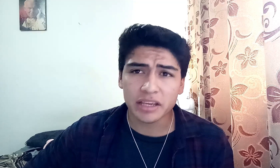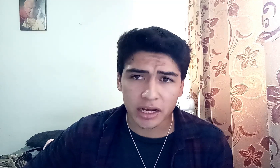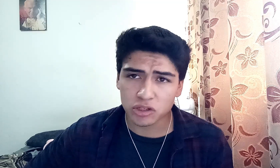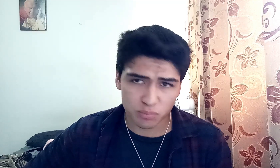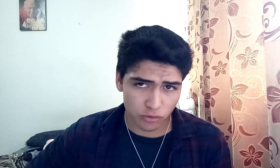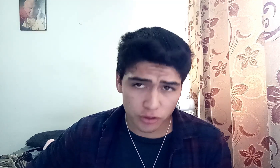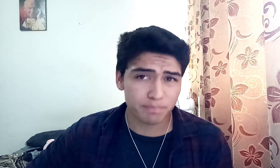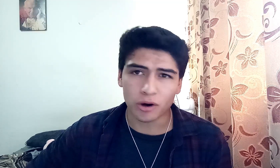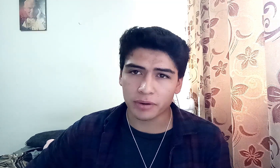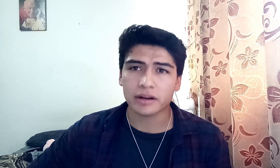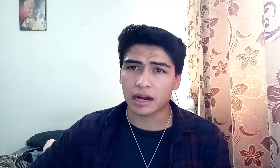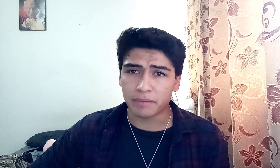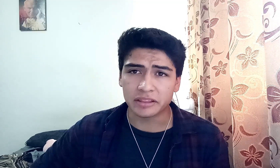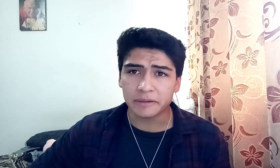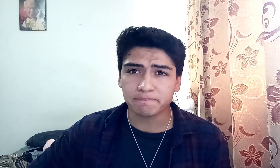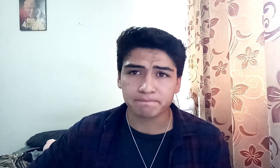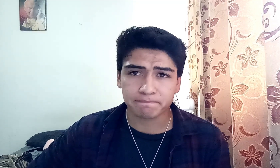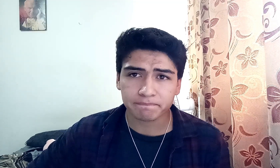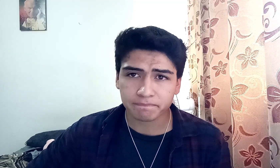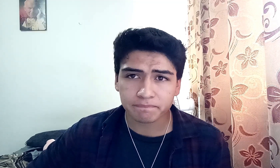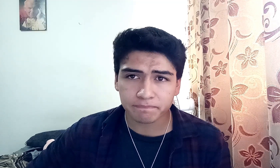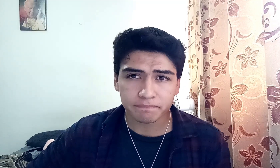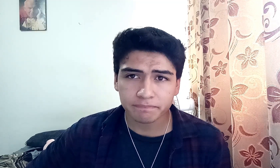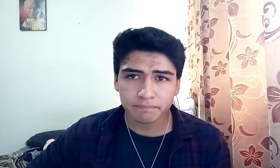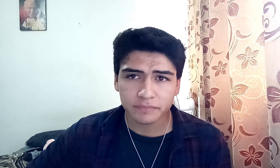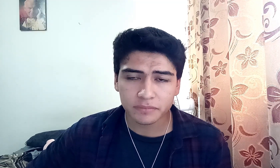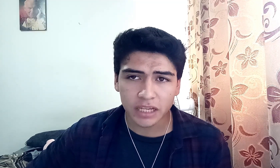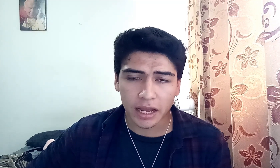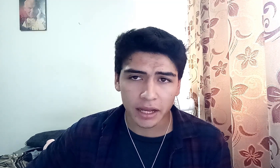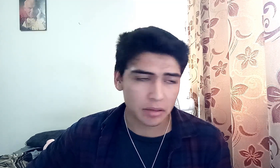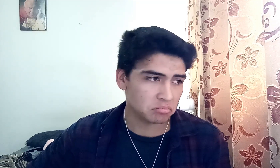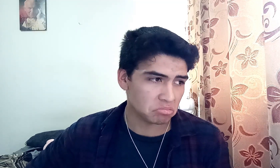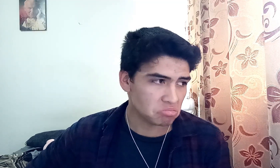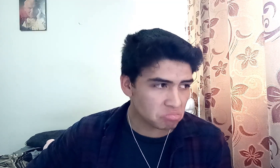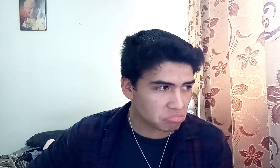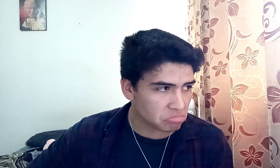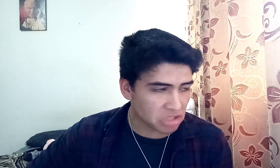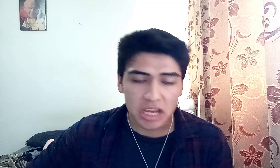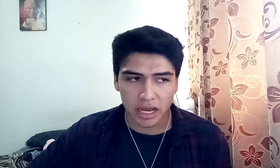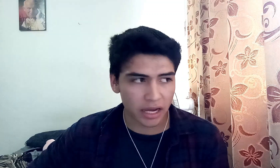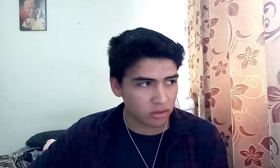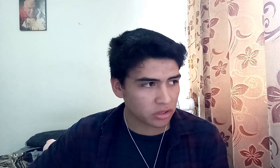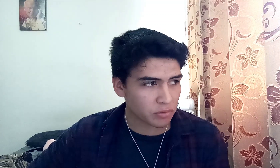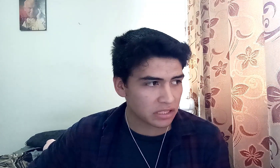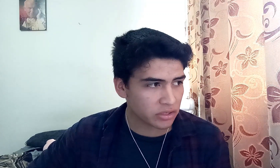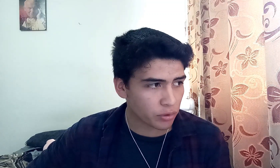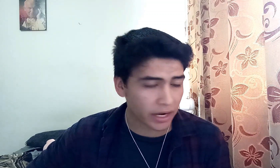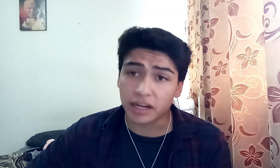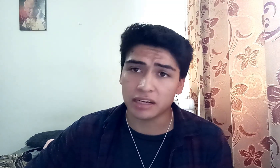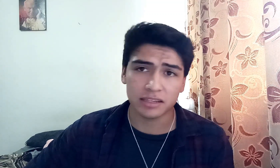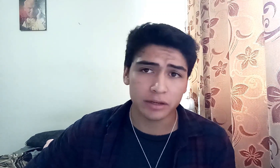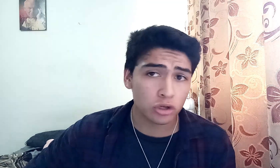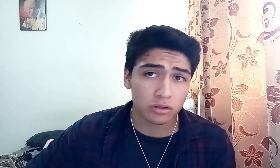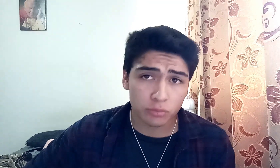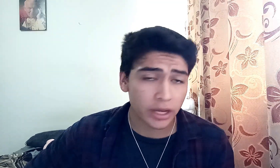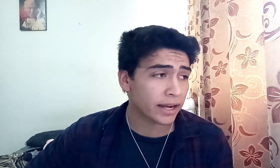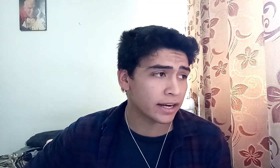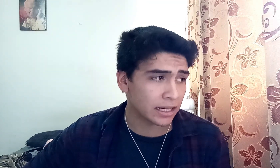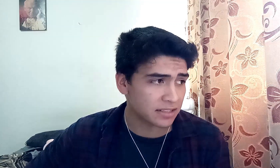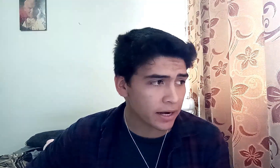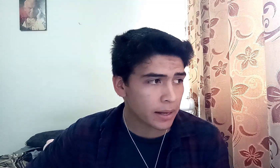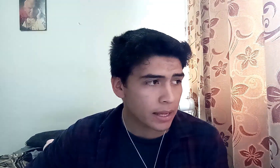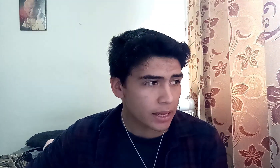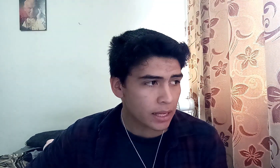mentalidad del mexicano es muy pobre realmente. O sea, sí, no te voy a decir, no voy